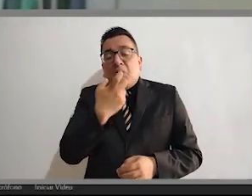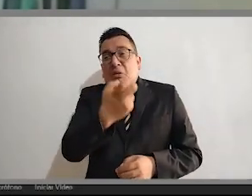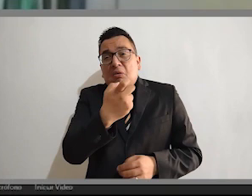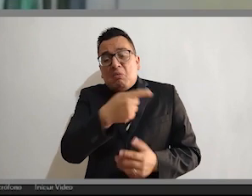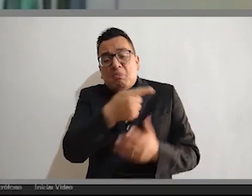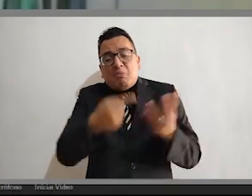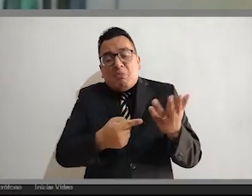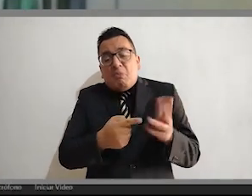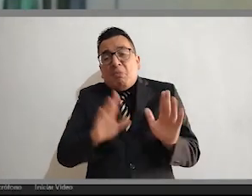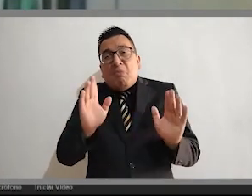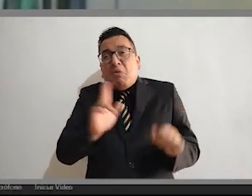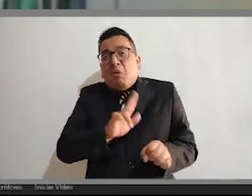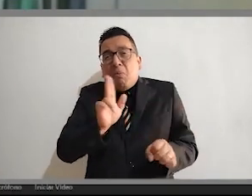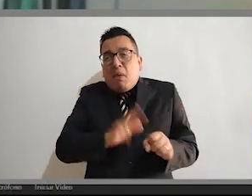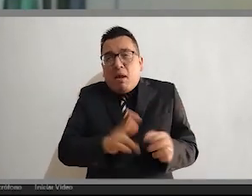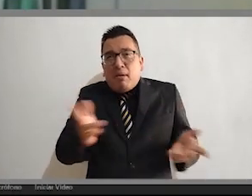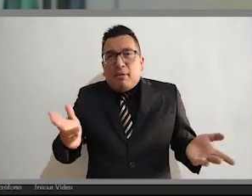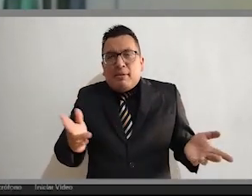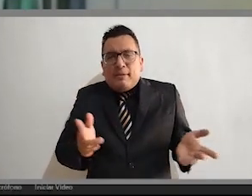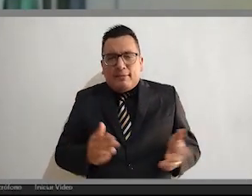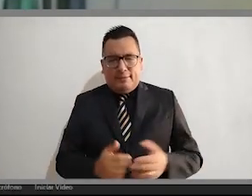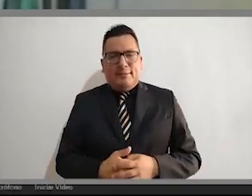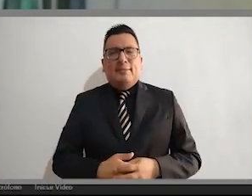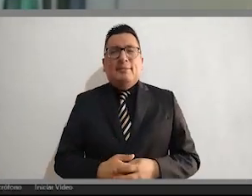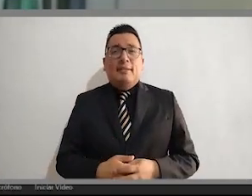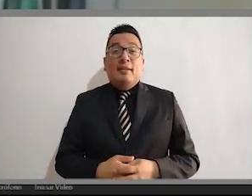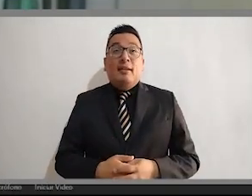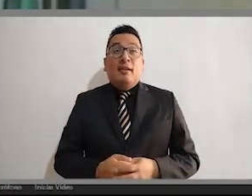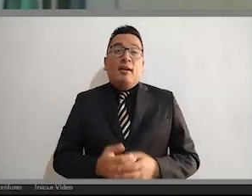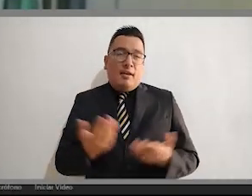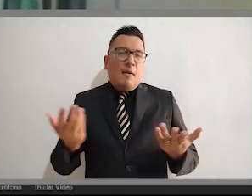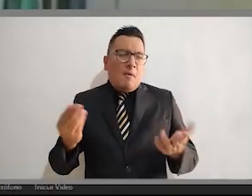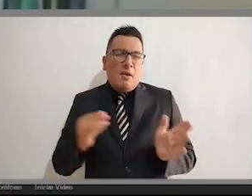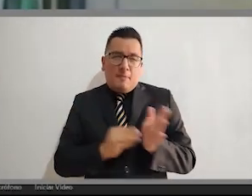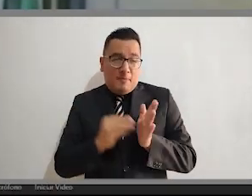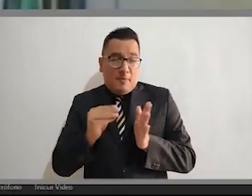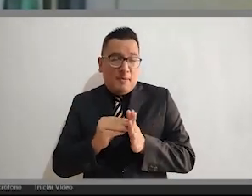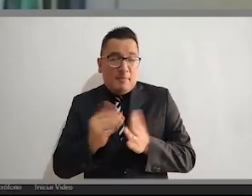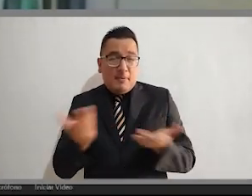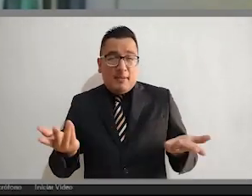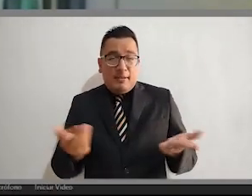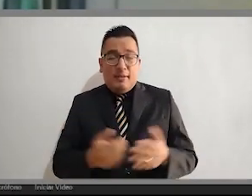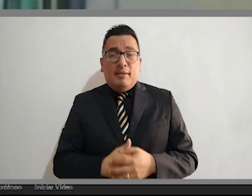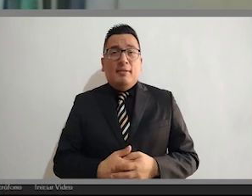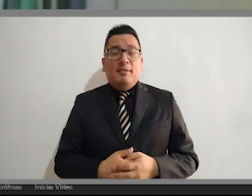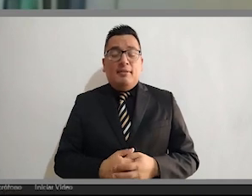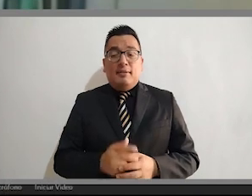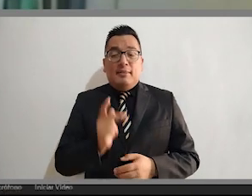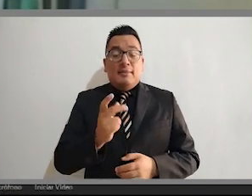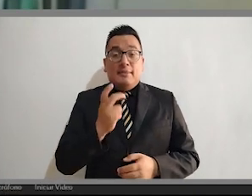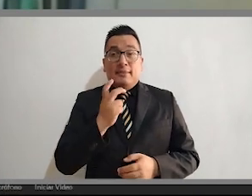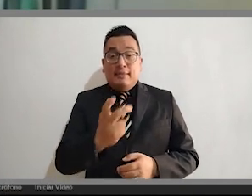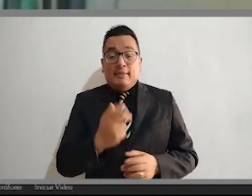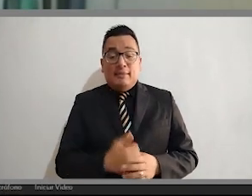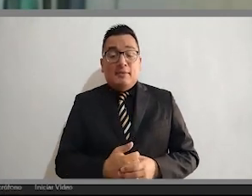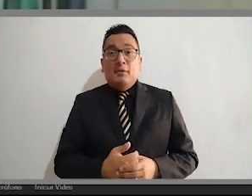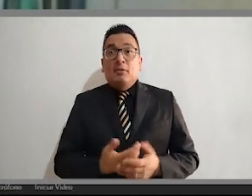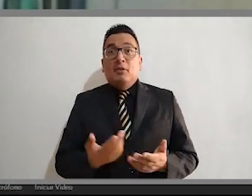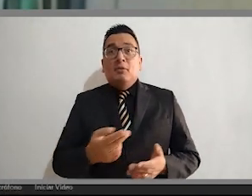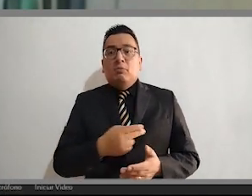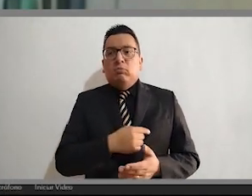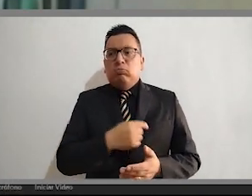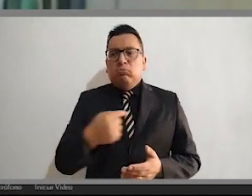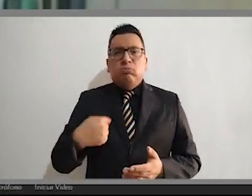el tiempo y que sucede también. Y que esto lo que hace es que, pues al exigirle a